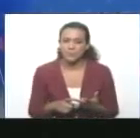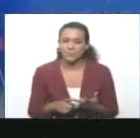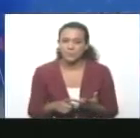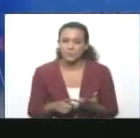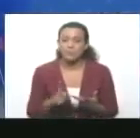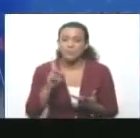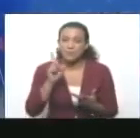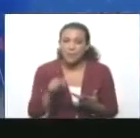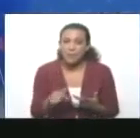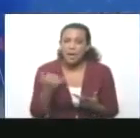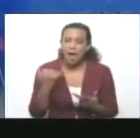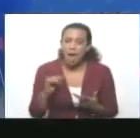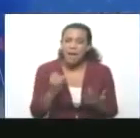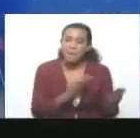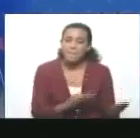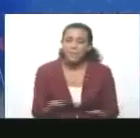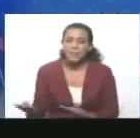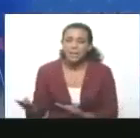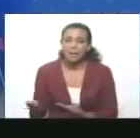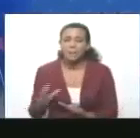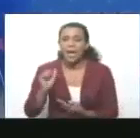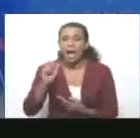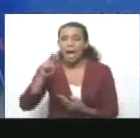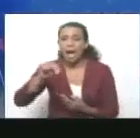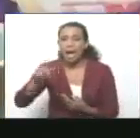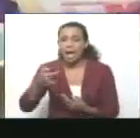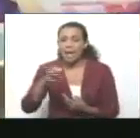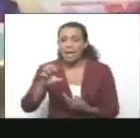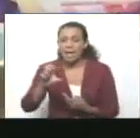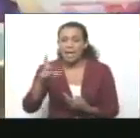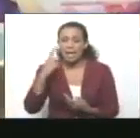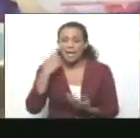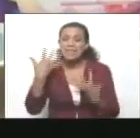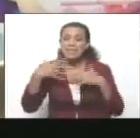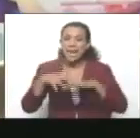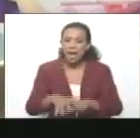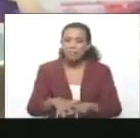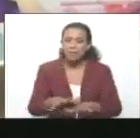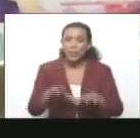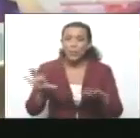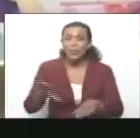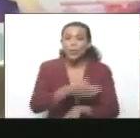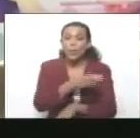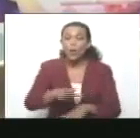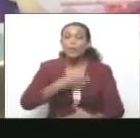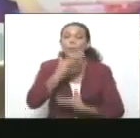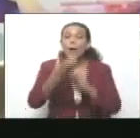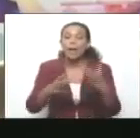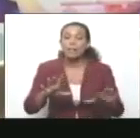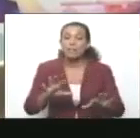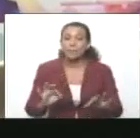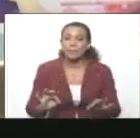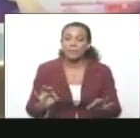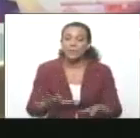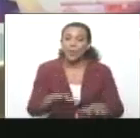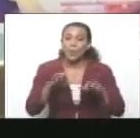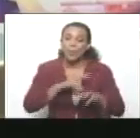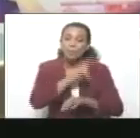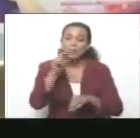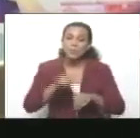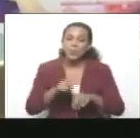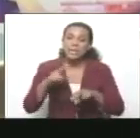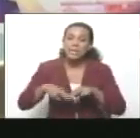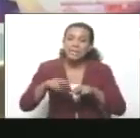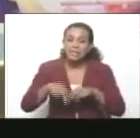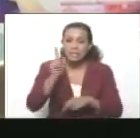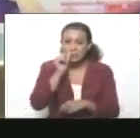También tenemos como invitados a Ángel Hernández, integrante de la coral Canta y Toca del Coro Nacional de Niños